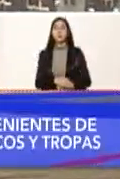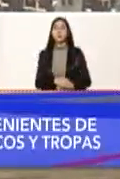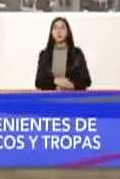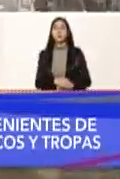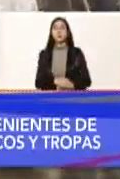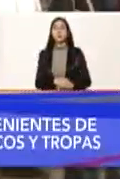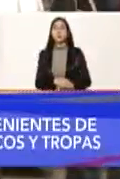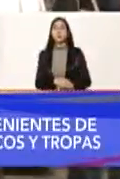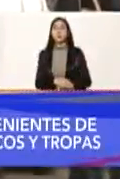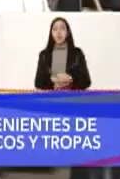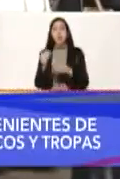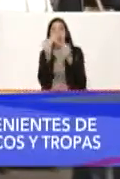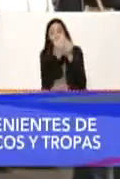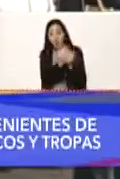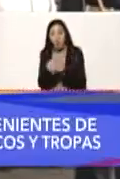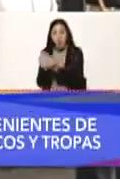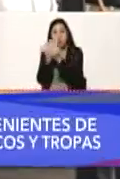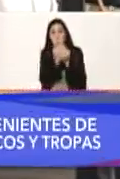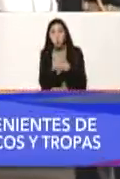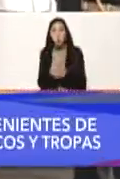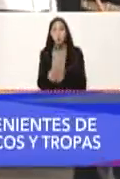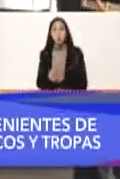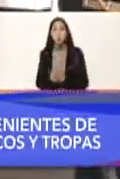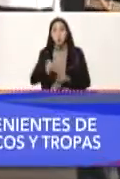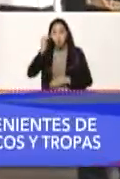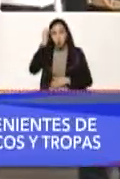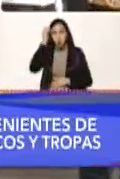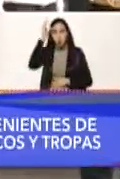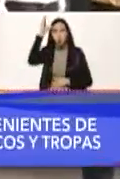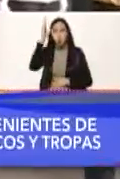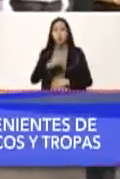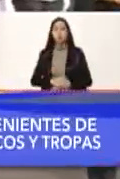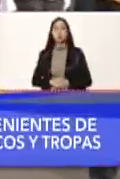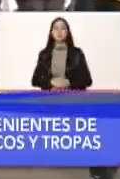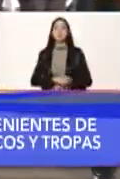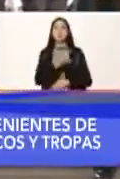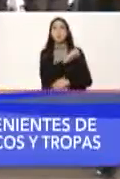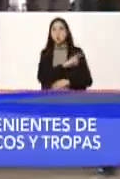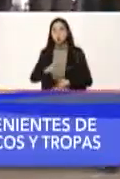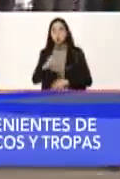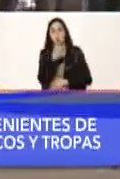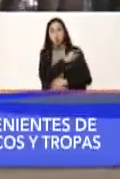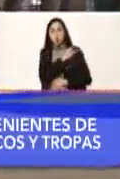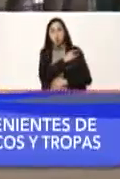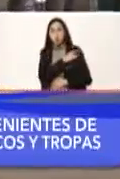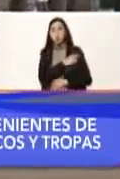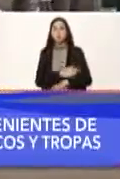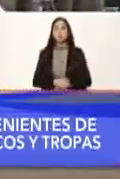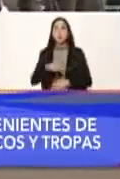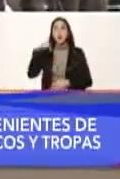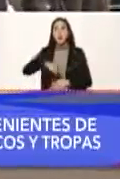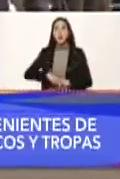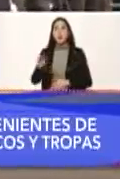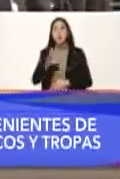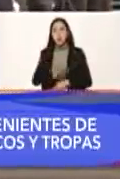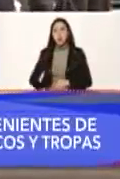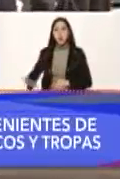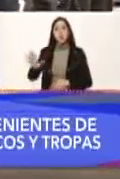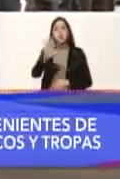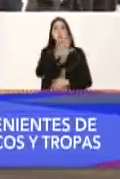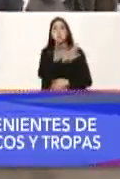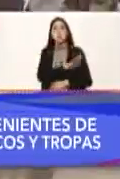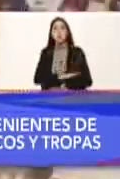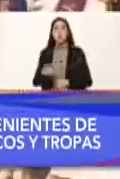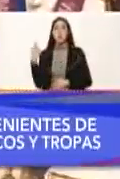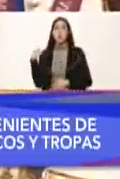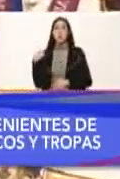que han estudiado y se han forjado en las 12 academias militares que tiene nuestra